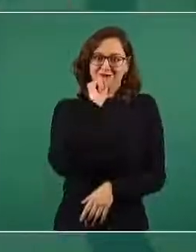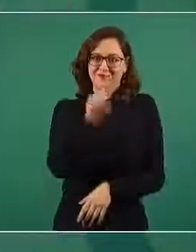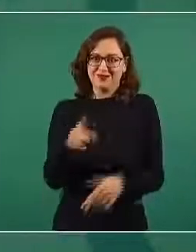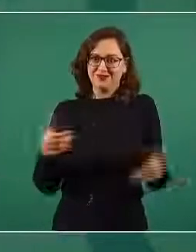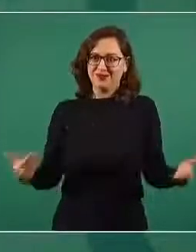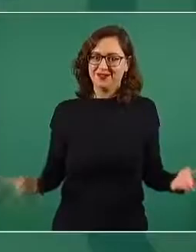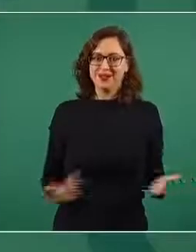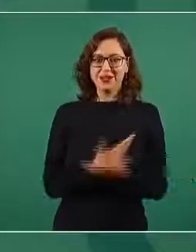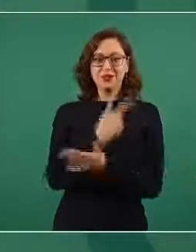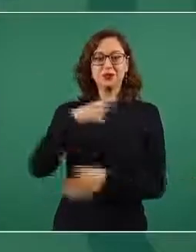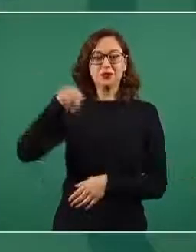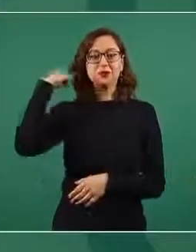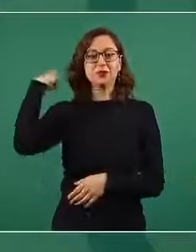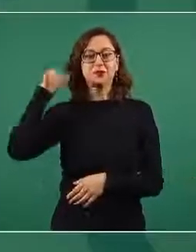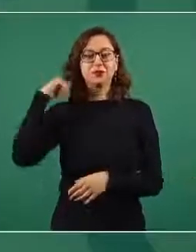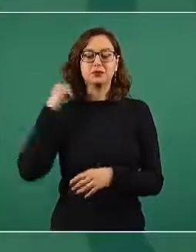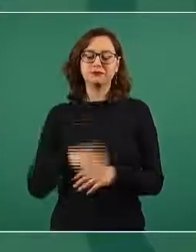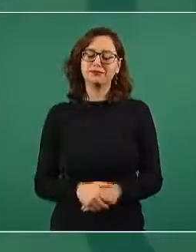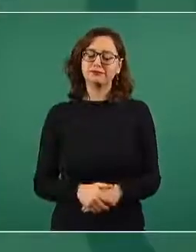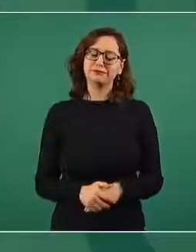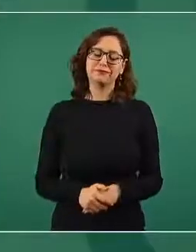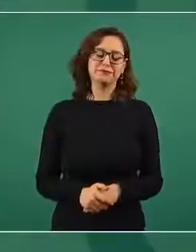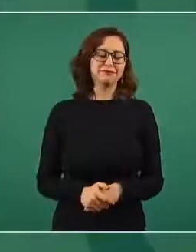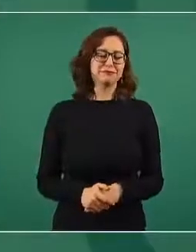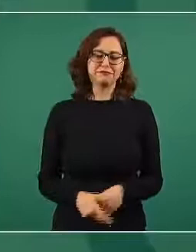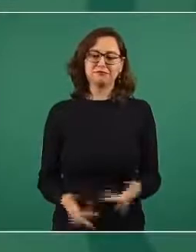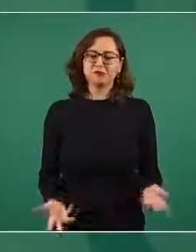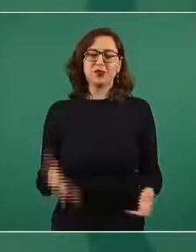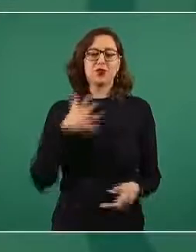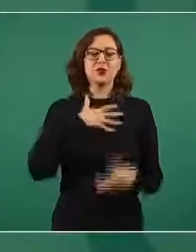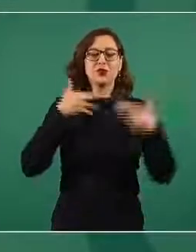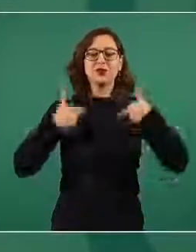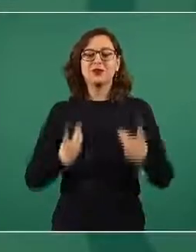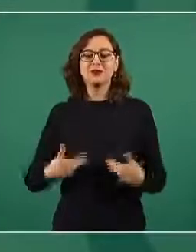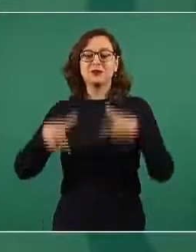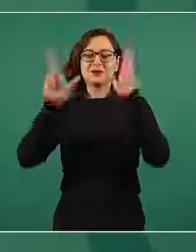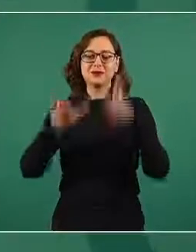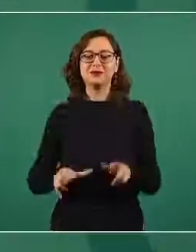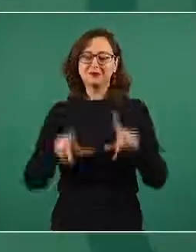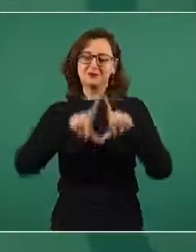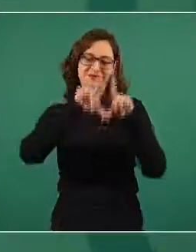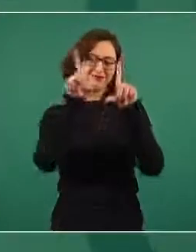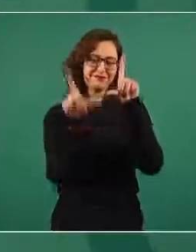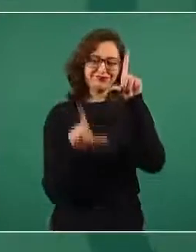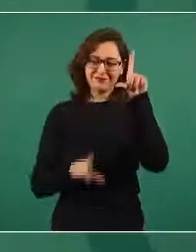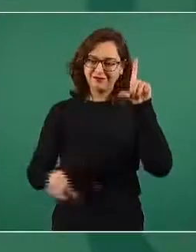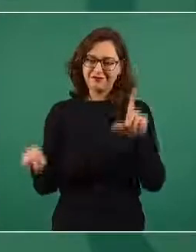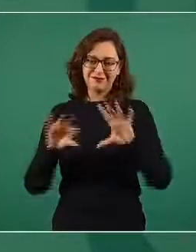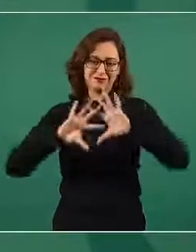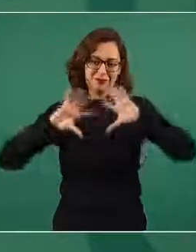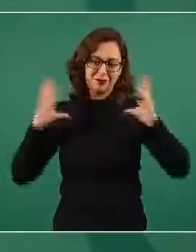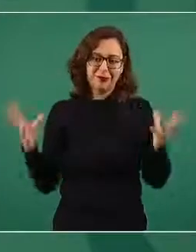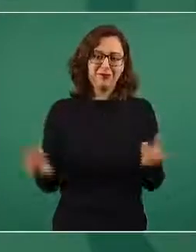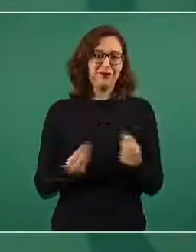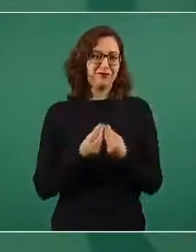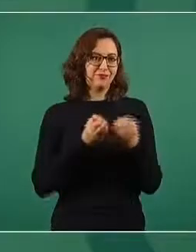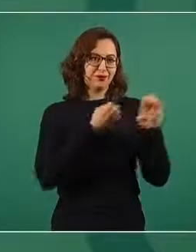Pues, yo represento a todos los mexicanos y en todo el país